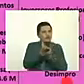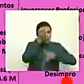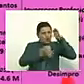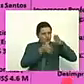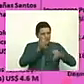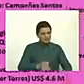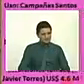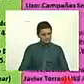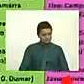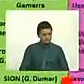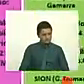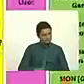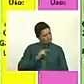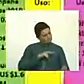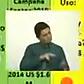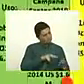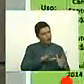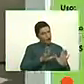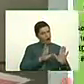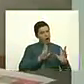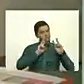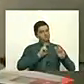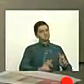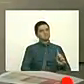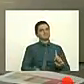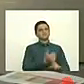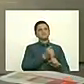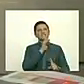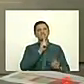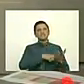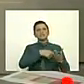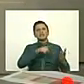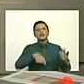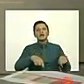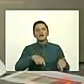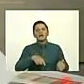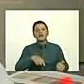y encontramos que quien firma el contrato se llama